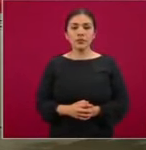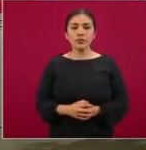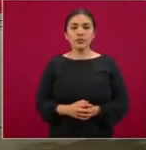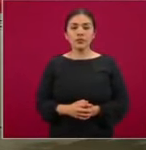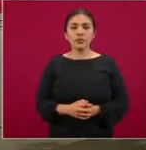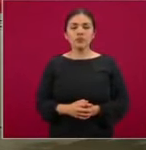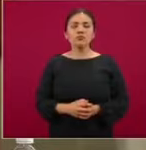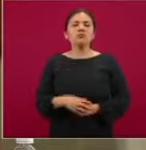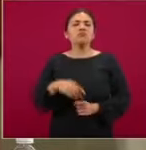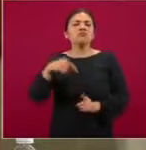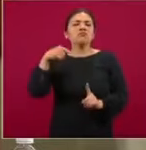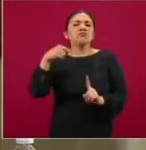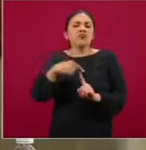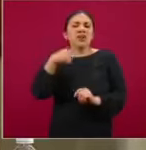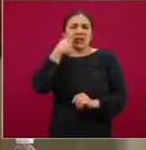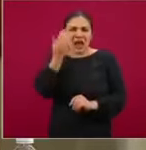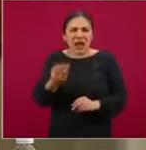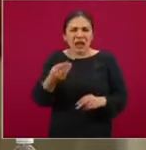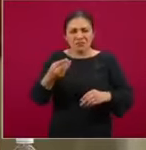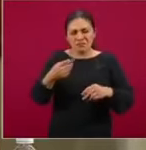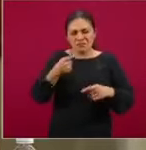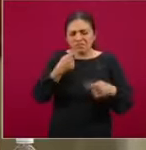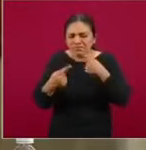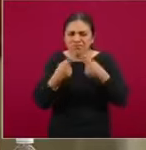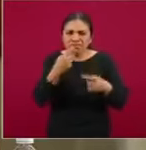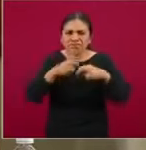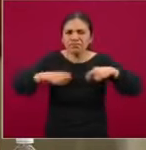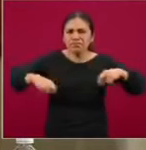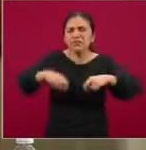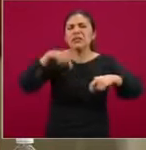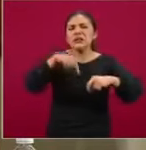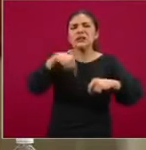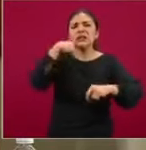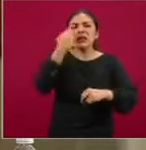El objetivo que se planteó en la mesa era